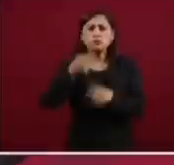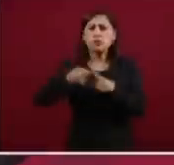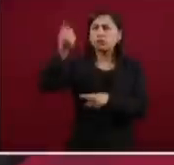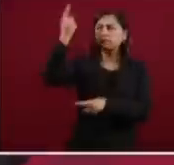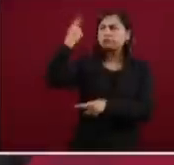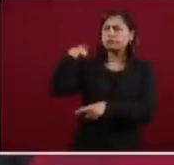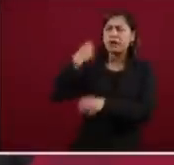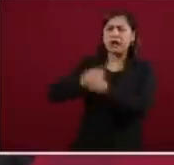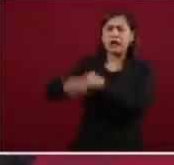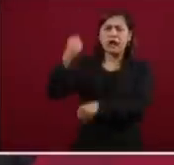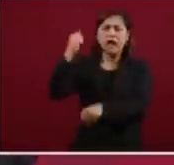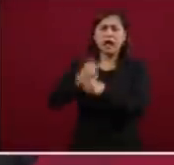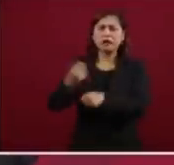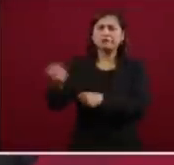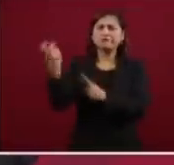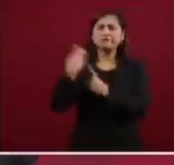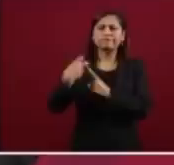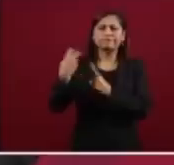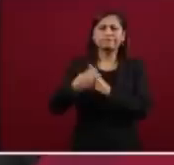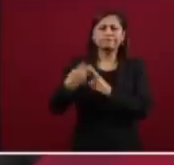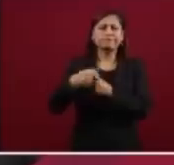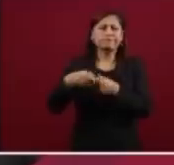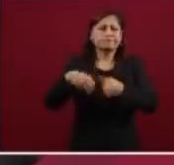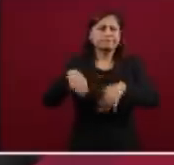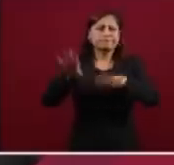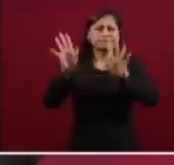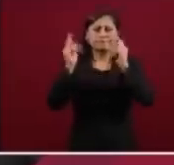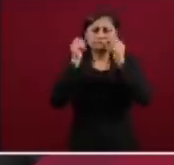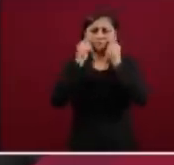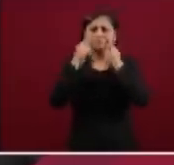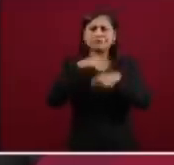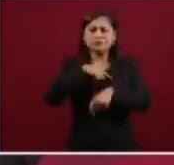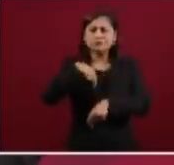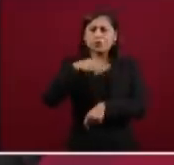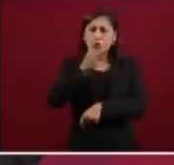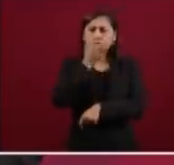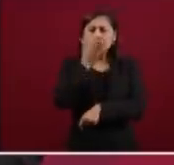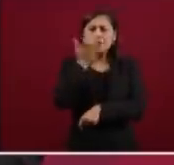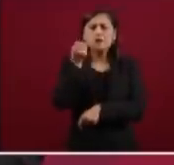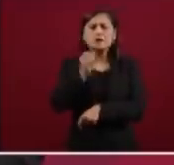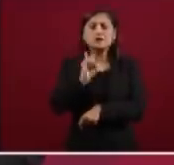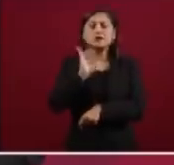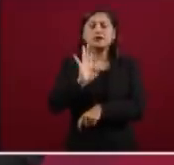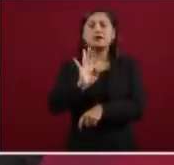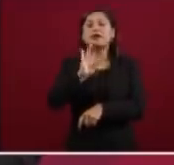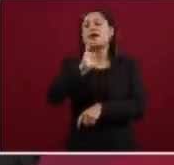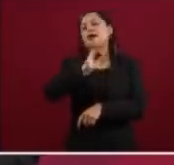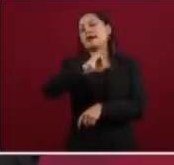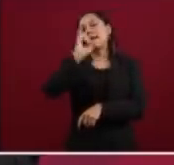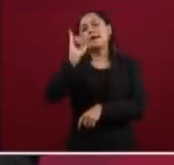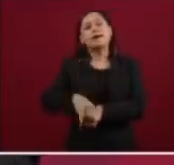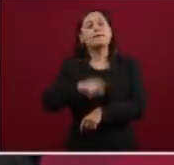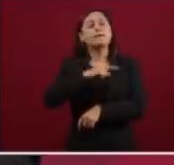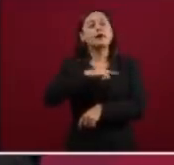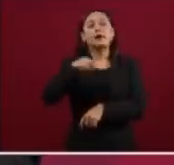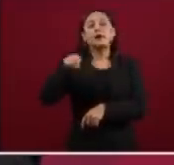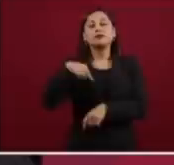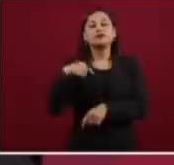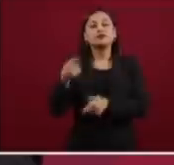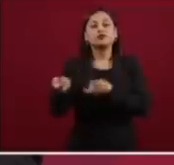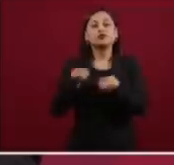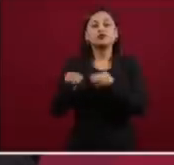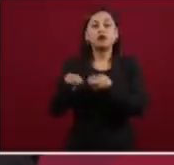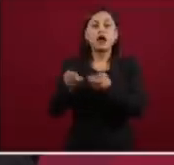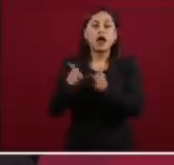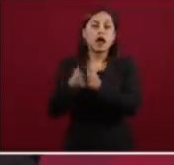además sería inmoral que nosotros nos metiéramos a manejar la política editorial